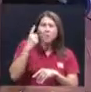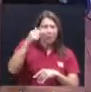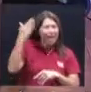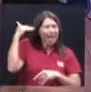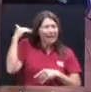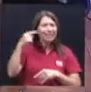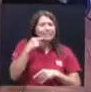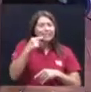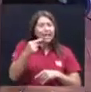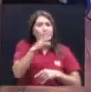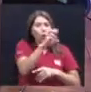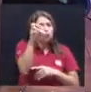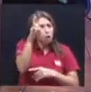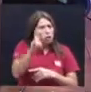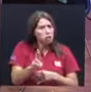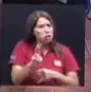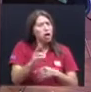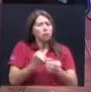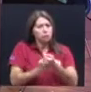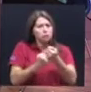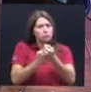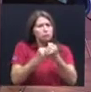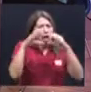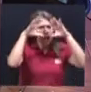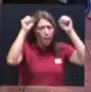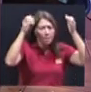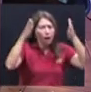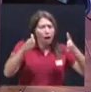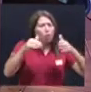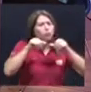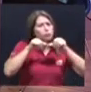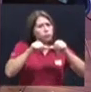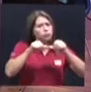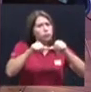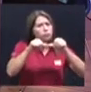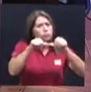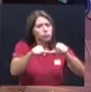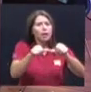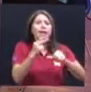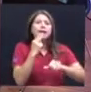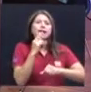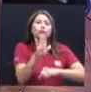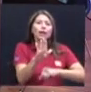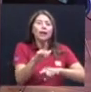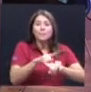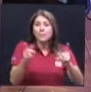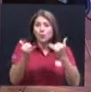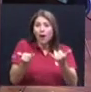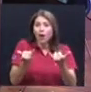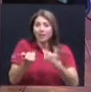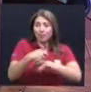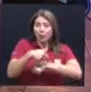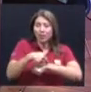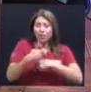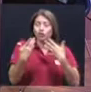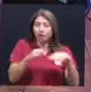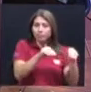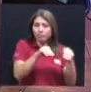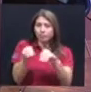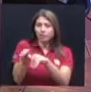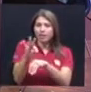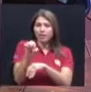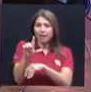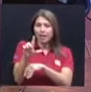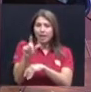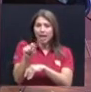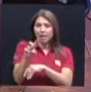manif estó a favor de dejar a sus Embajadores a su embajador o embajadora en Jerusalén pero en este momento está dentre la Yo pienso